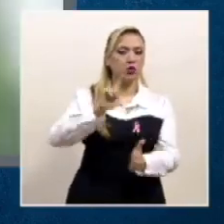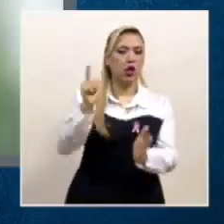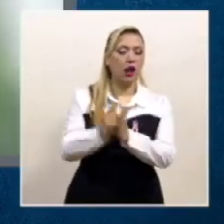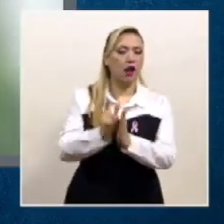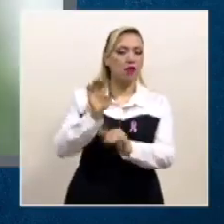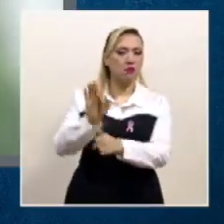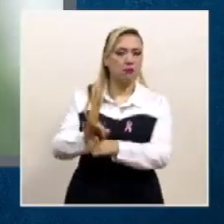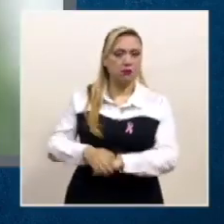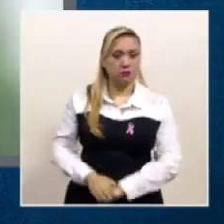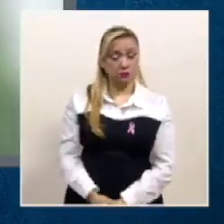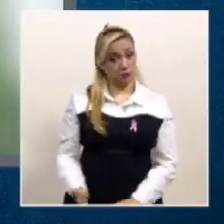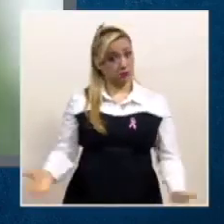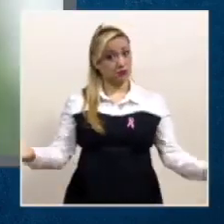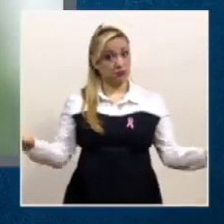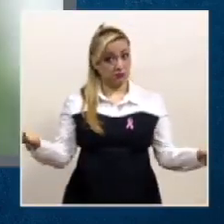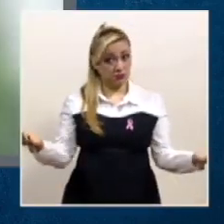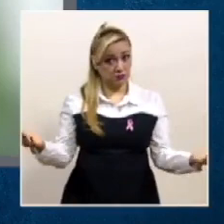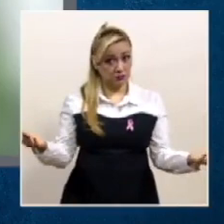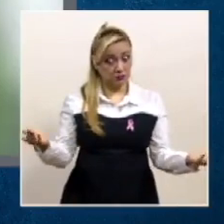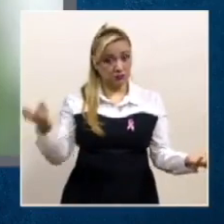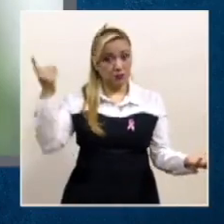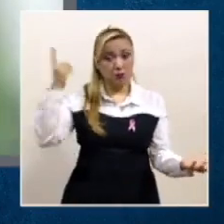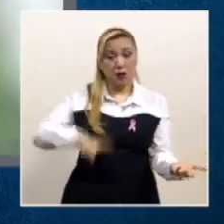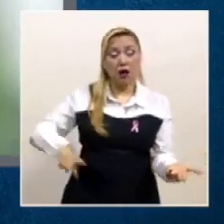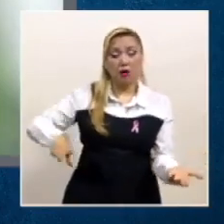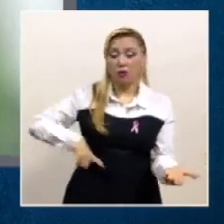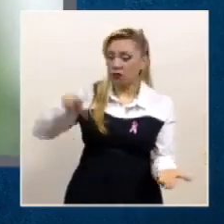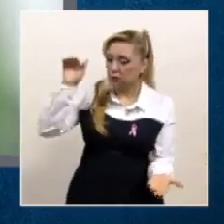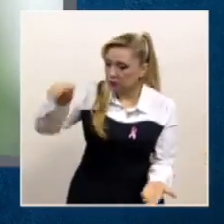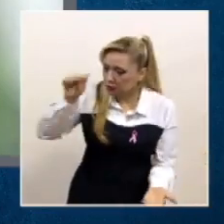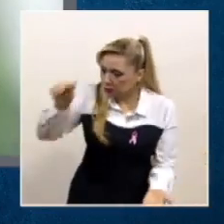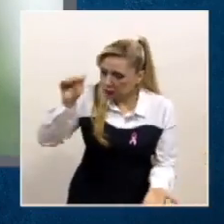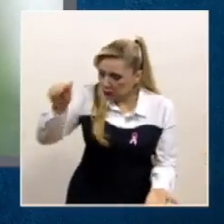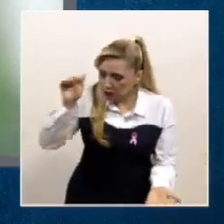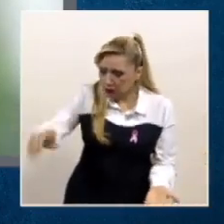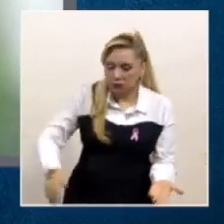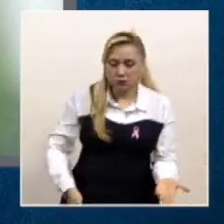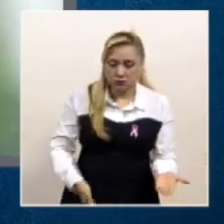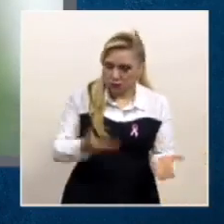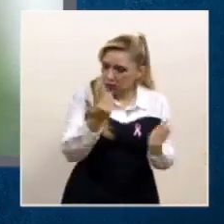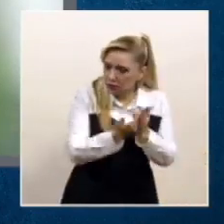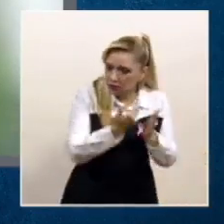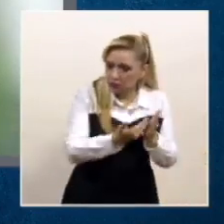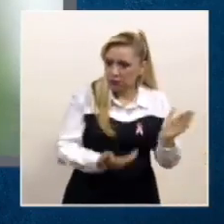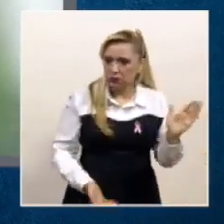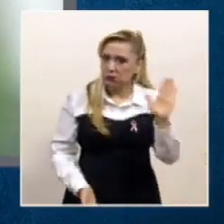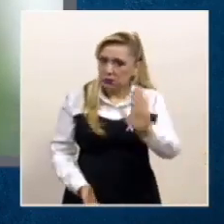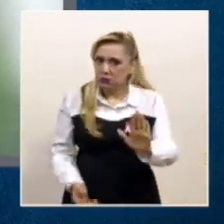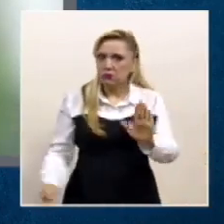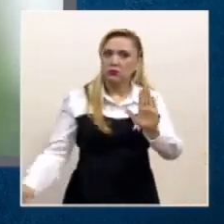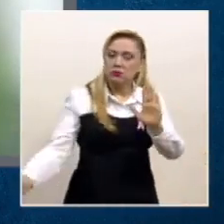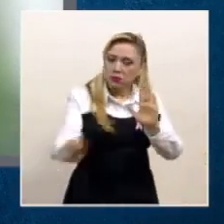mutatis mutandi le mandata al Estado mexicano que establezca una